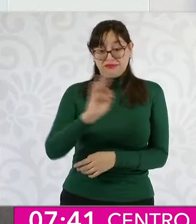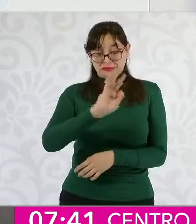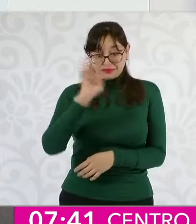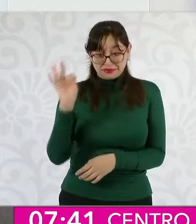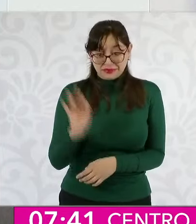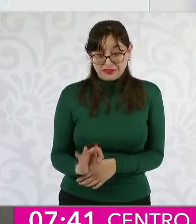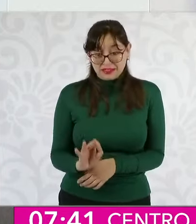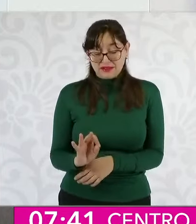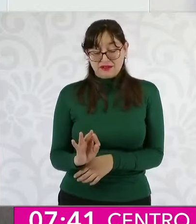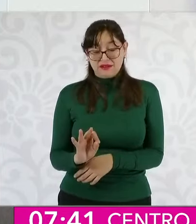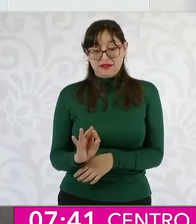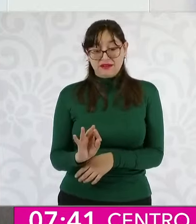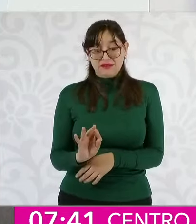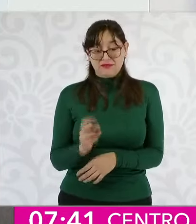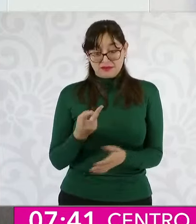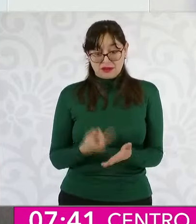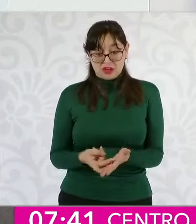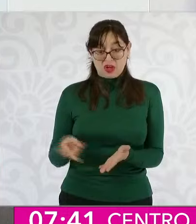muy grande, más del doble,